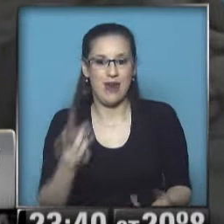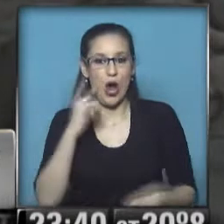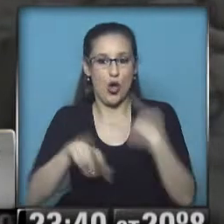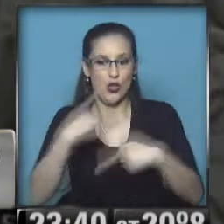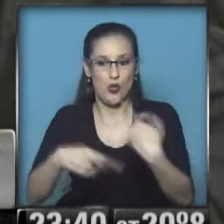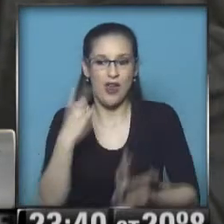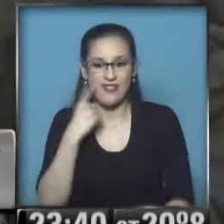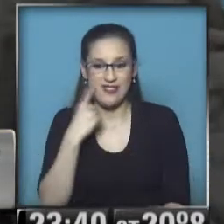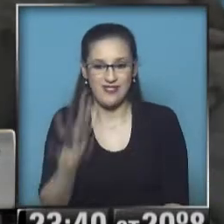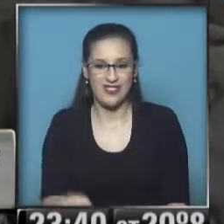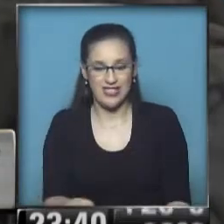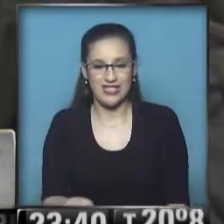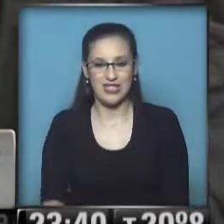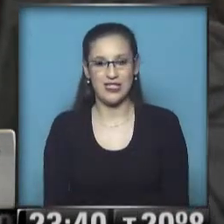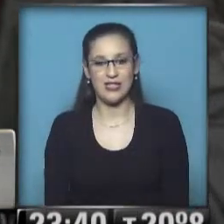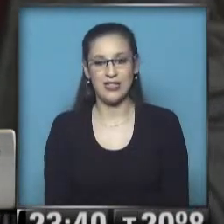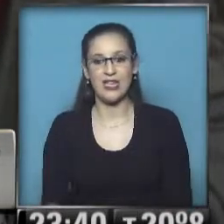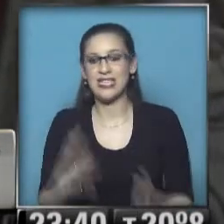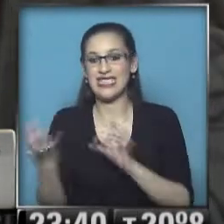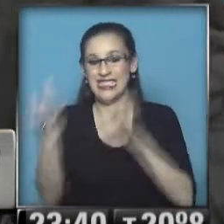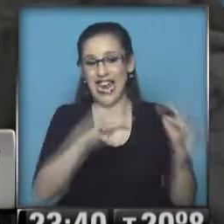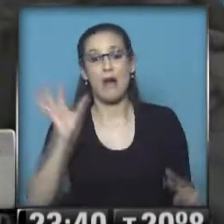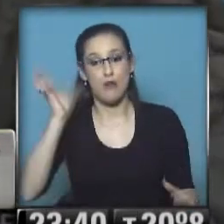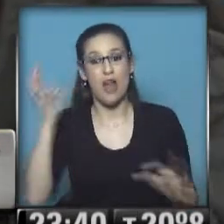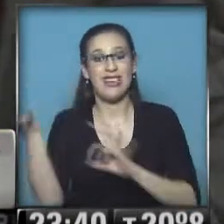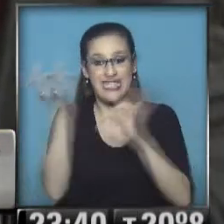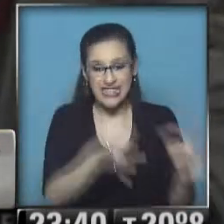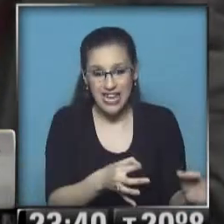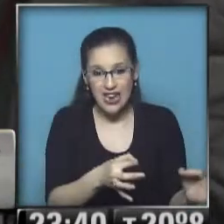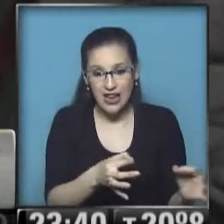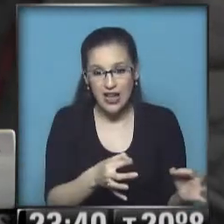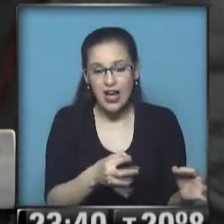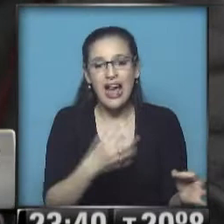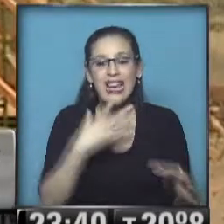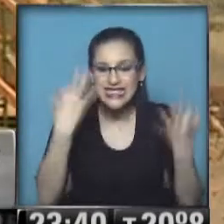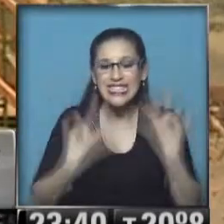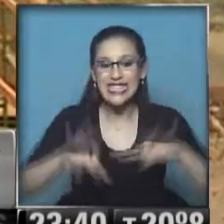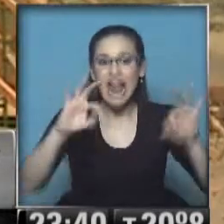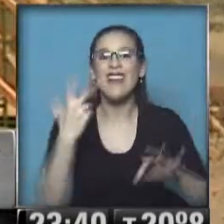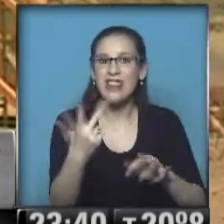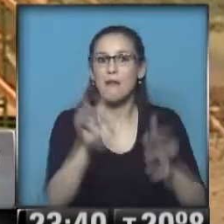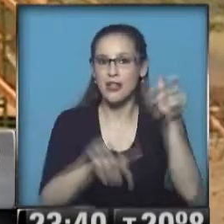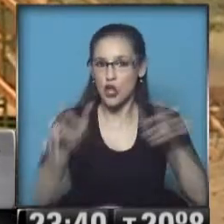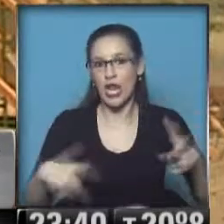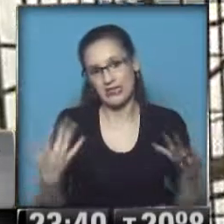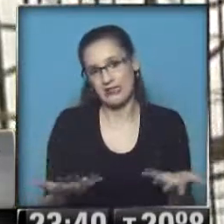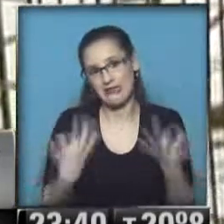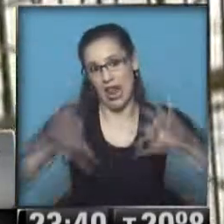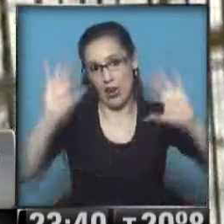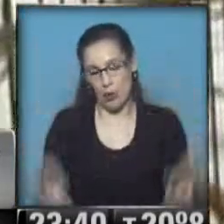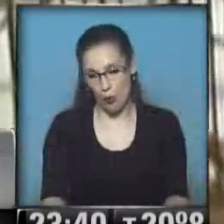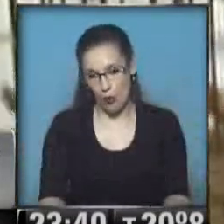llegó Cruz Roja y ahí los pudieron salvar a los tres sobrevivientes. Pilares